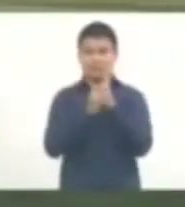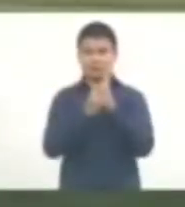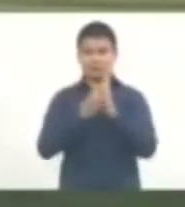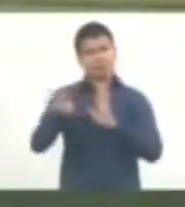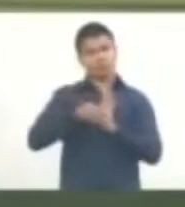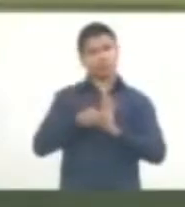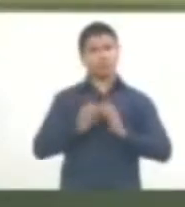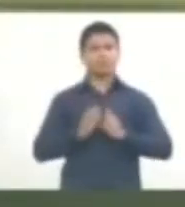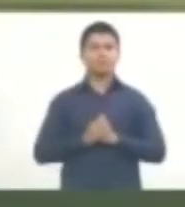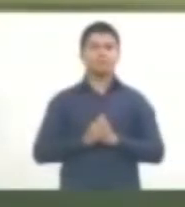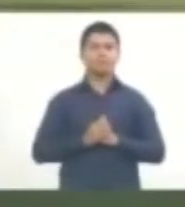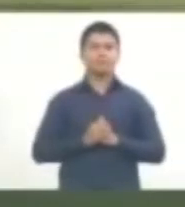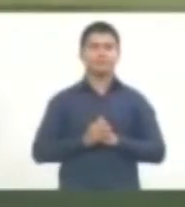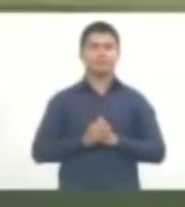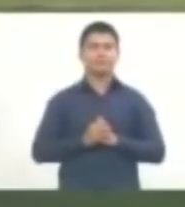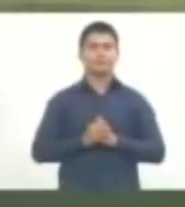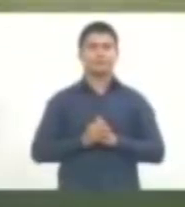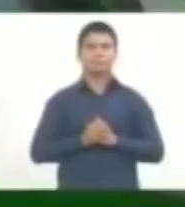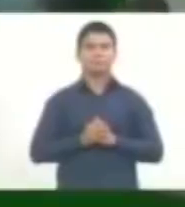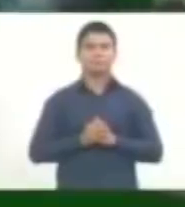jueves.